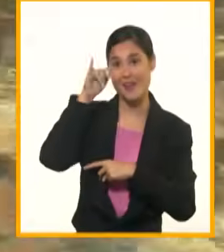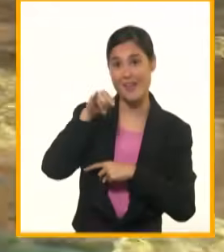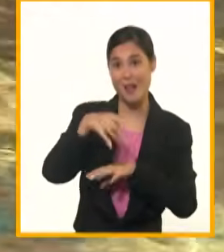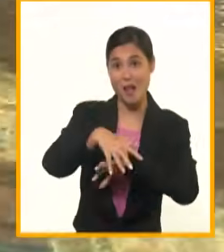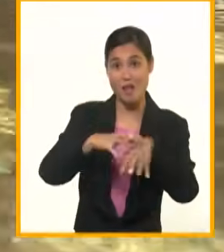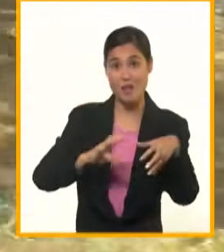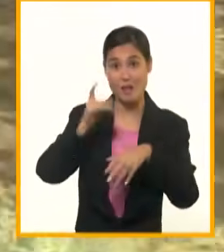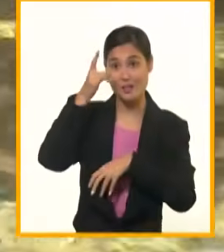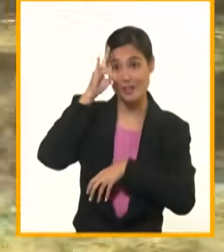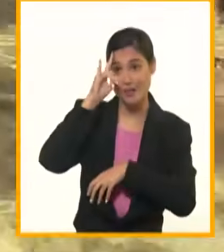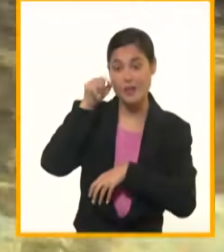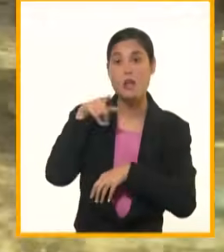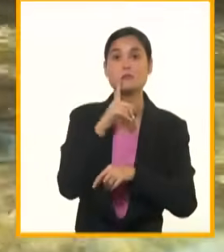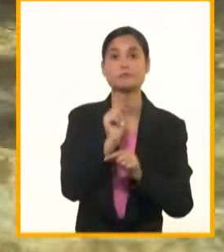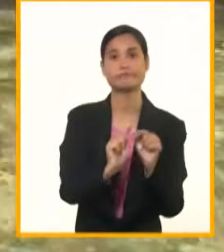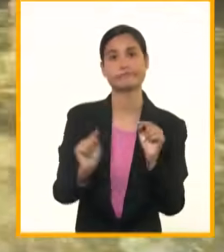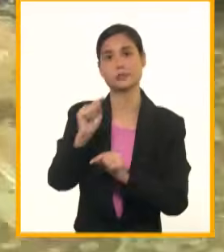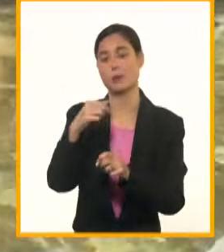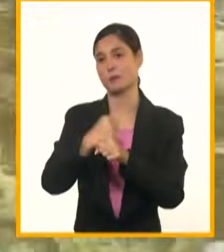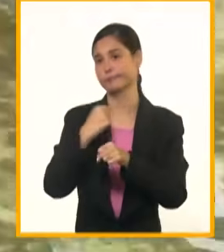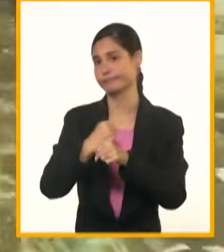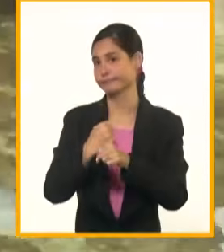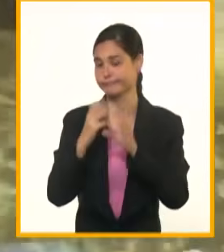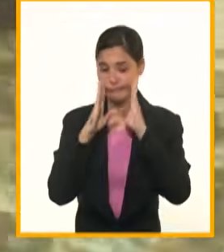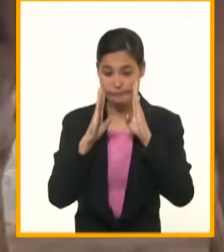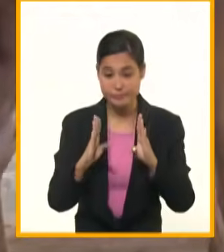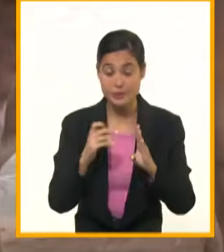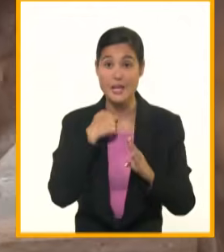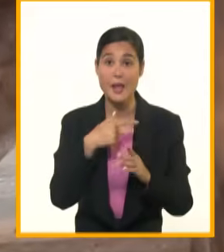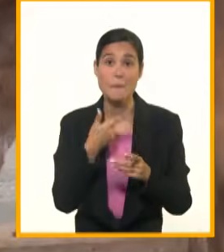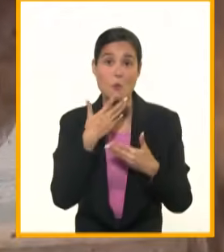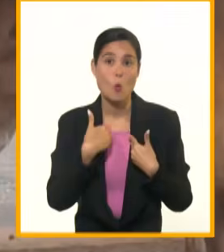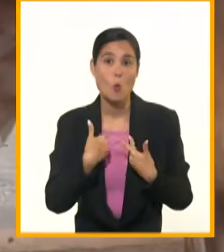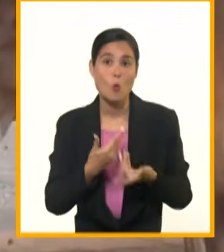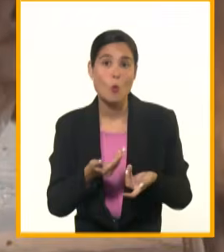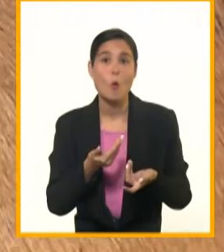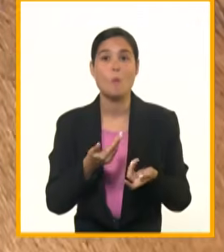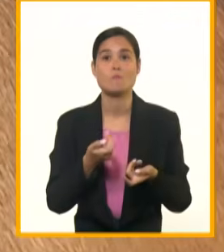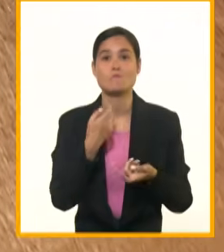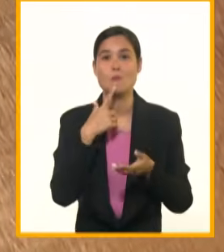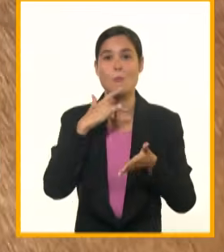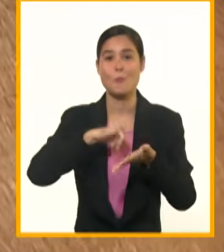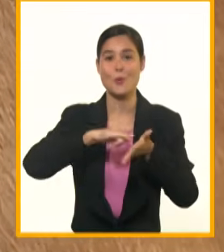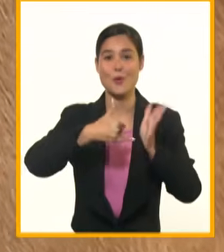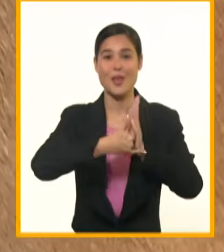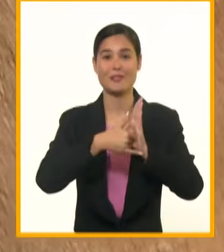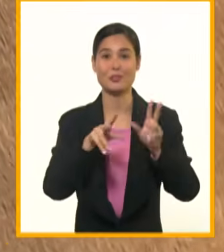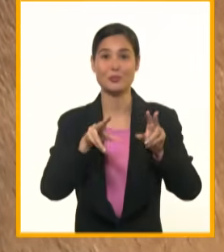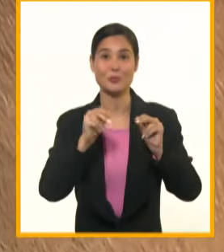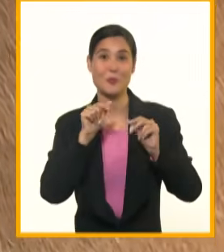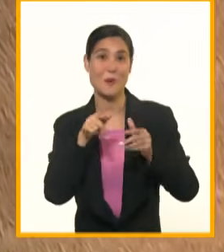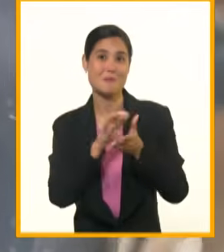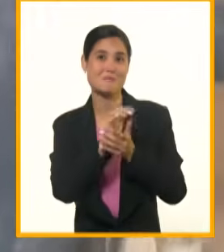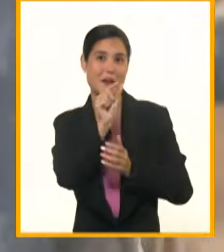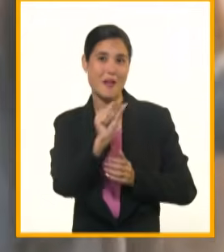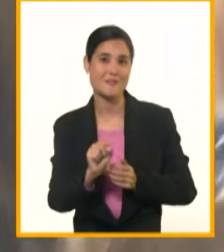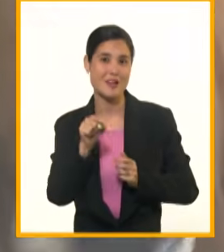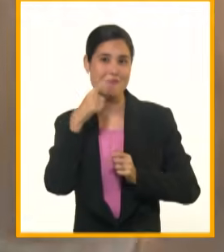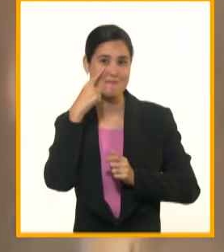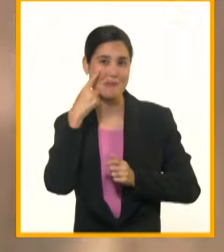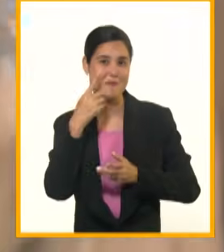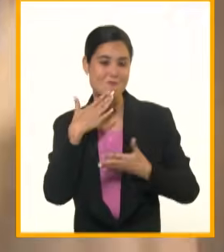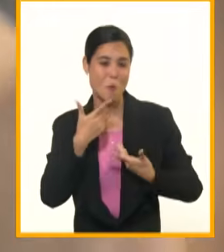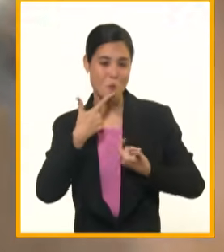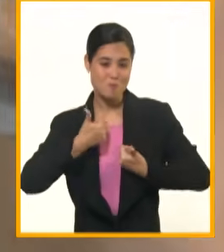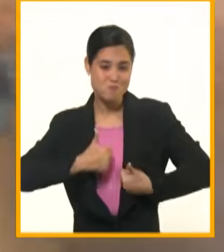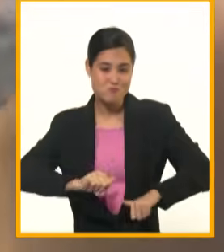de la provincia. La empresa pecuaria genética del Este acoge uno de los proyectos más ambiciosos de Mayabeque a partir del rescate